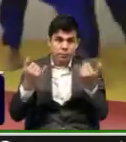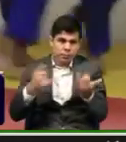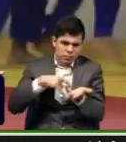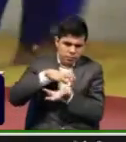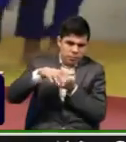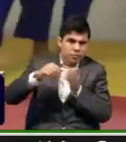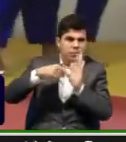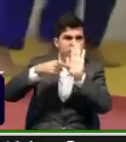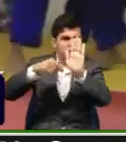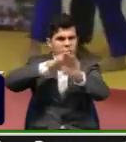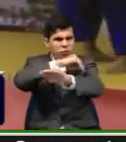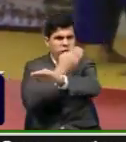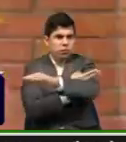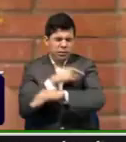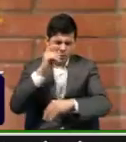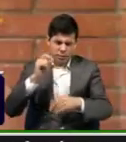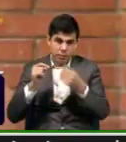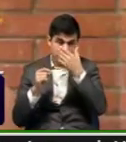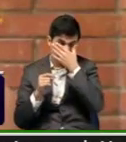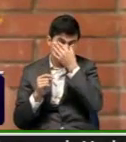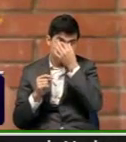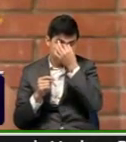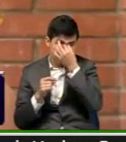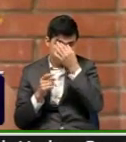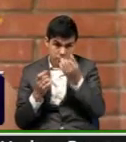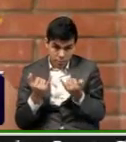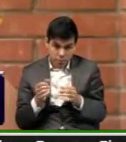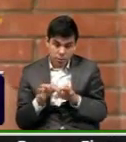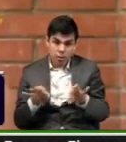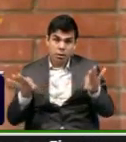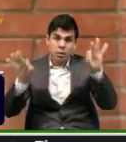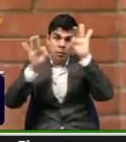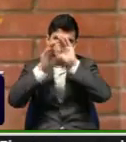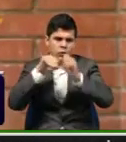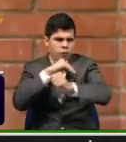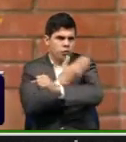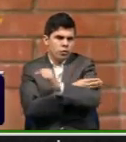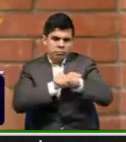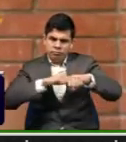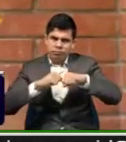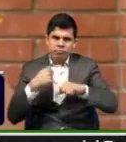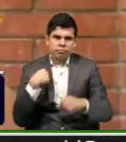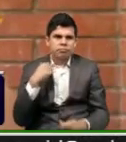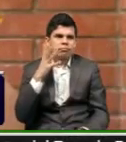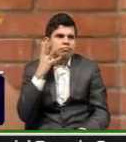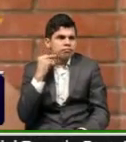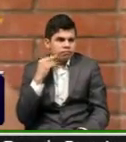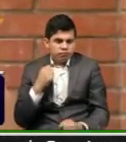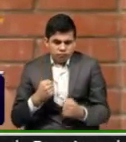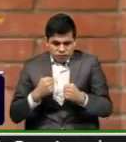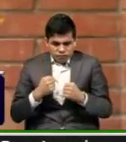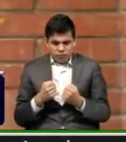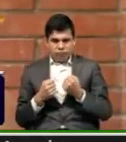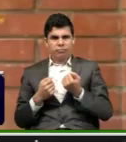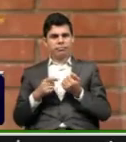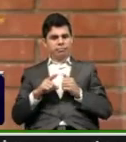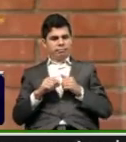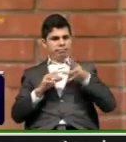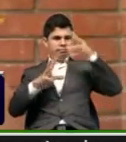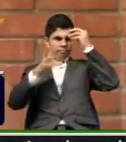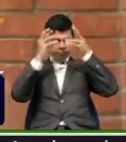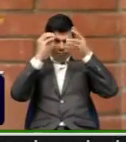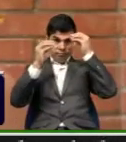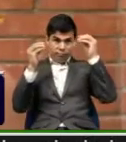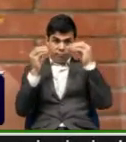santandereano. Pues un paso grande a seguir en mi carrera, ya que obtuve experiencia y me pude posicionar en el